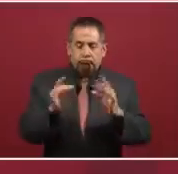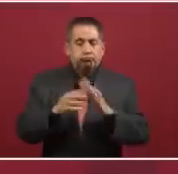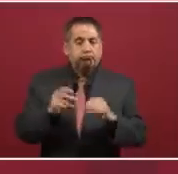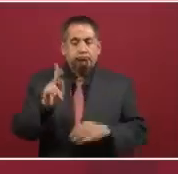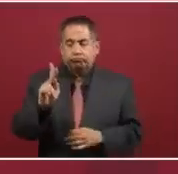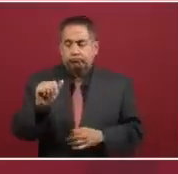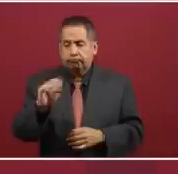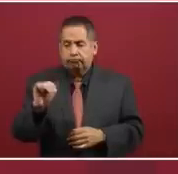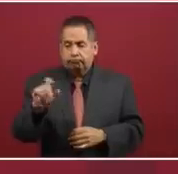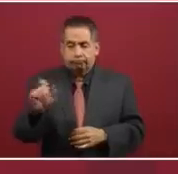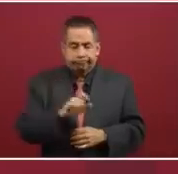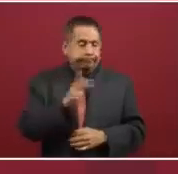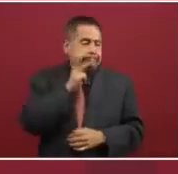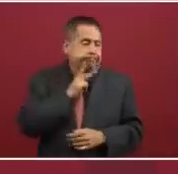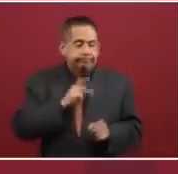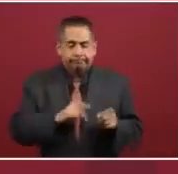Pemex,